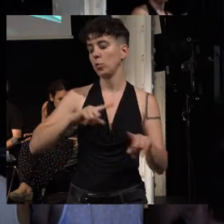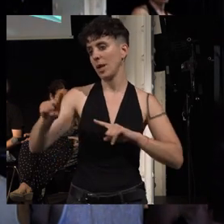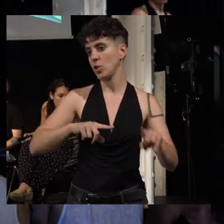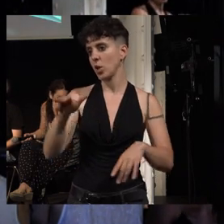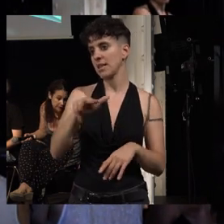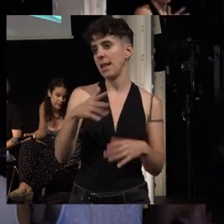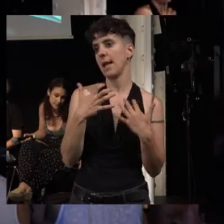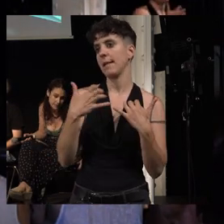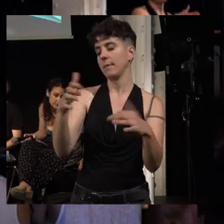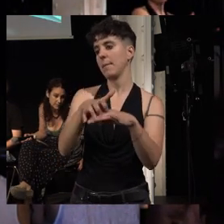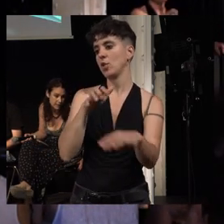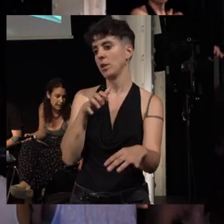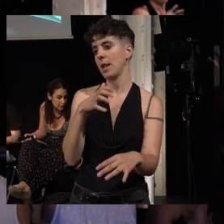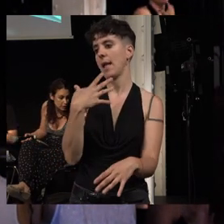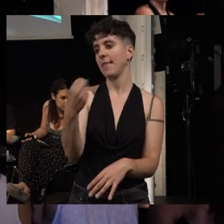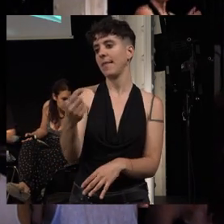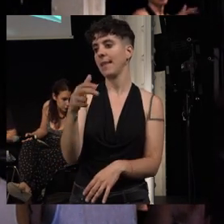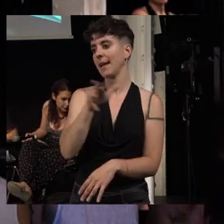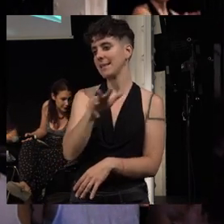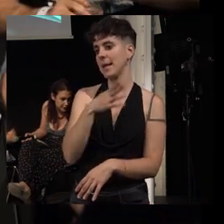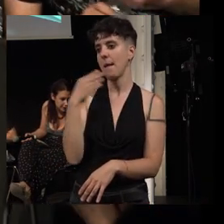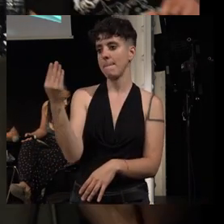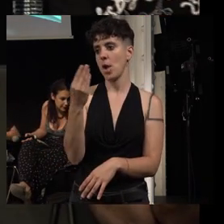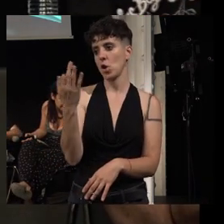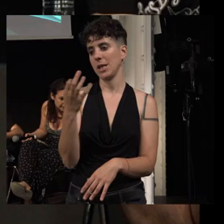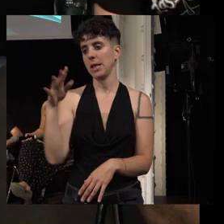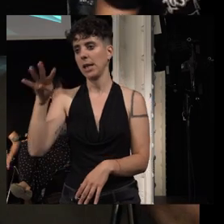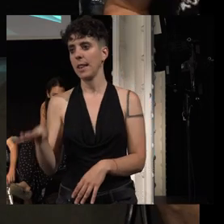no? Ho entenc millor que el català, vull dir.